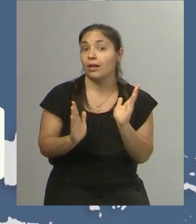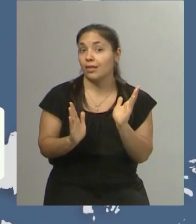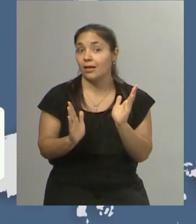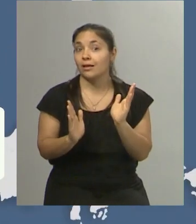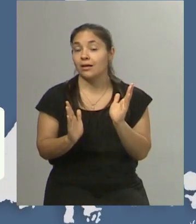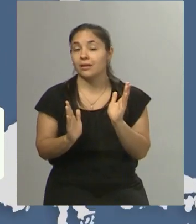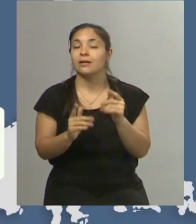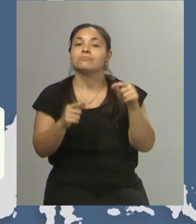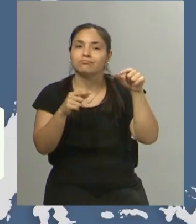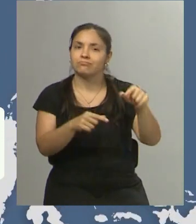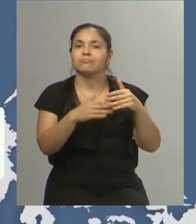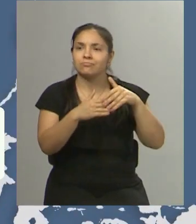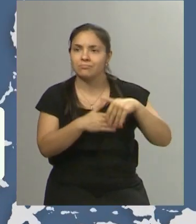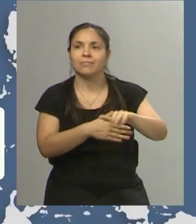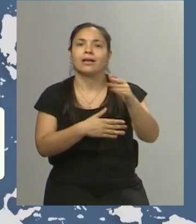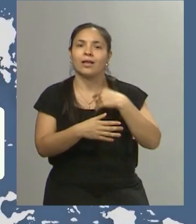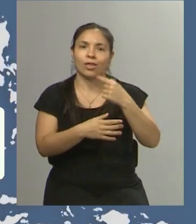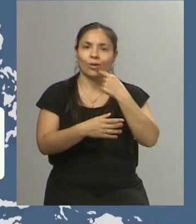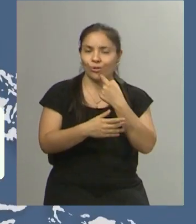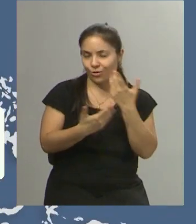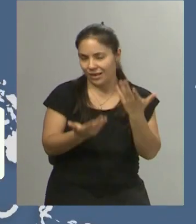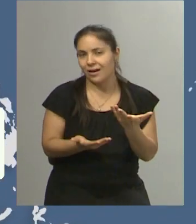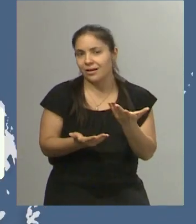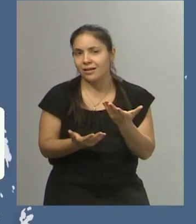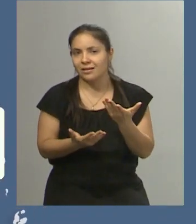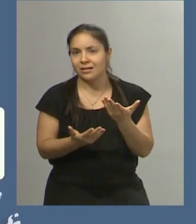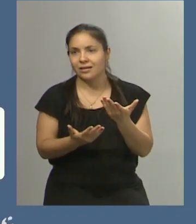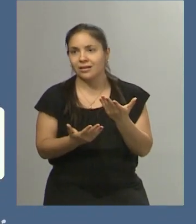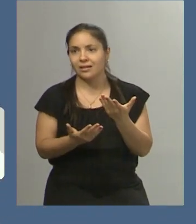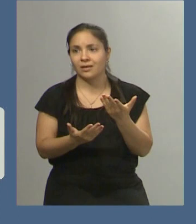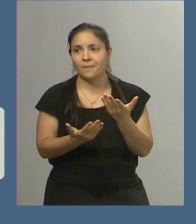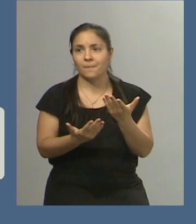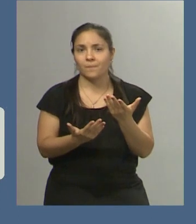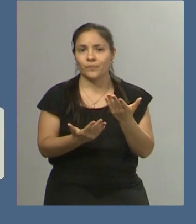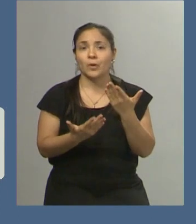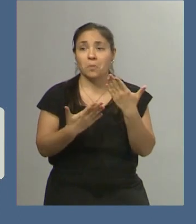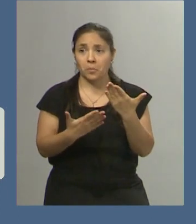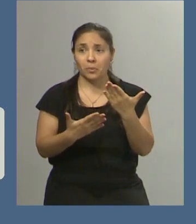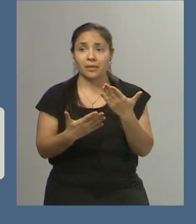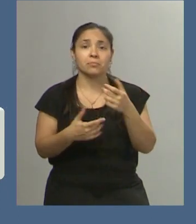Y a partir de ahí entonces viene la pregunta de fondo. Pues podés efectivamente trabajar juntos,